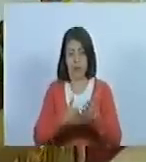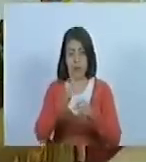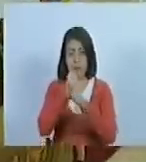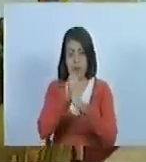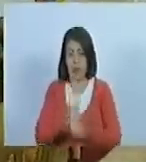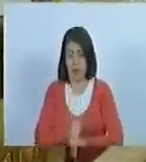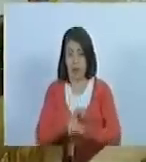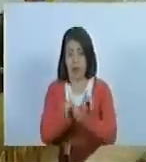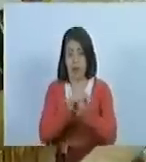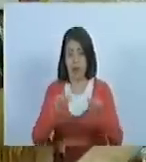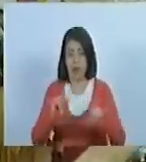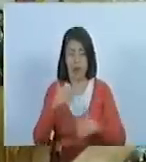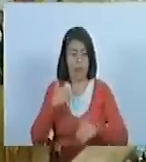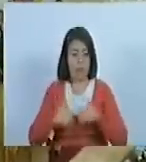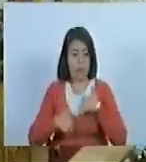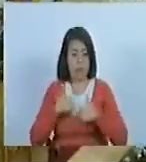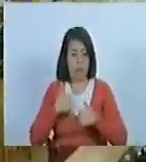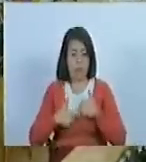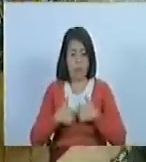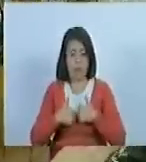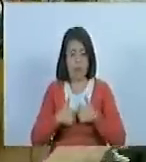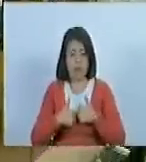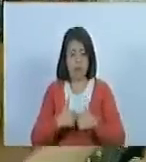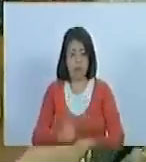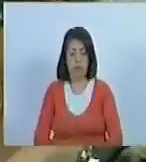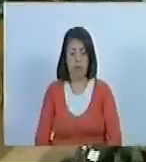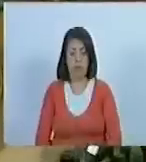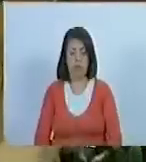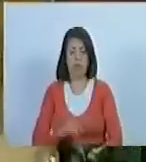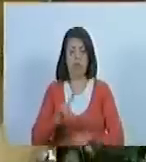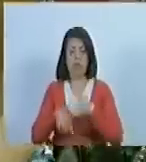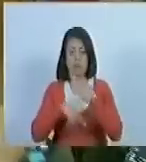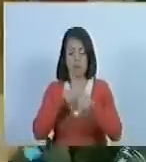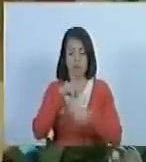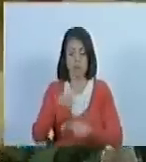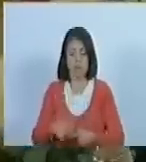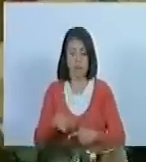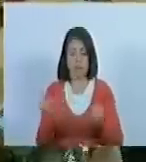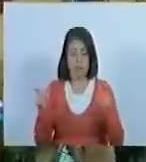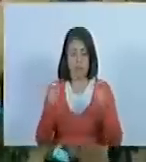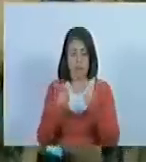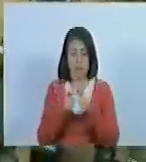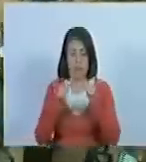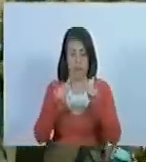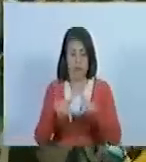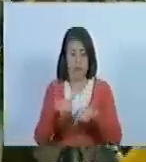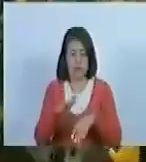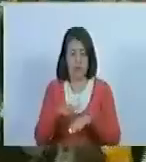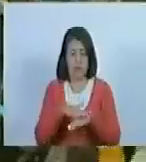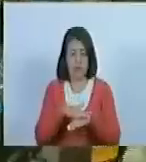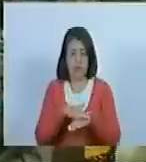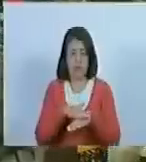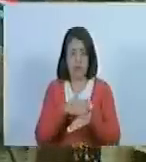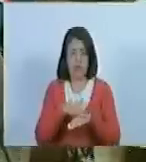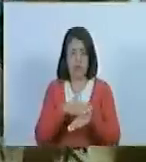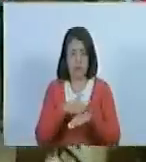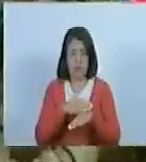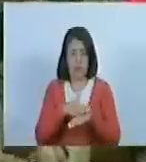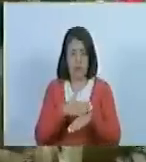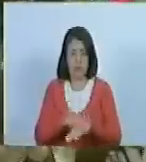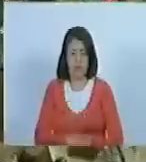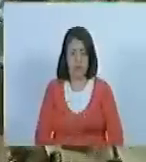Aspiramos concluir el día miércoles para posteriormente, en la sesión ordinaria del día